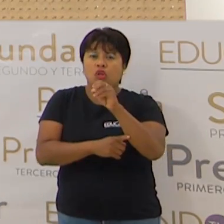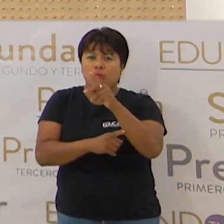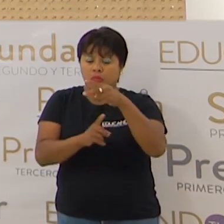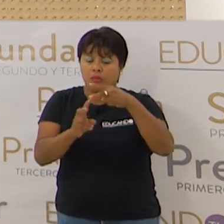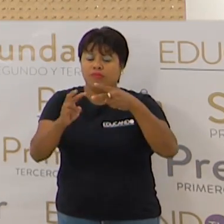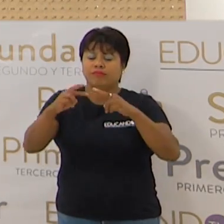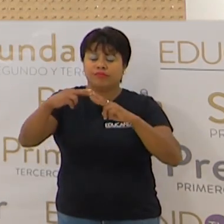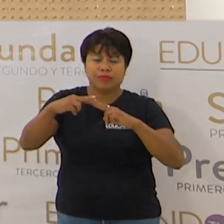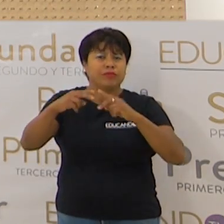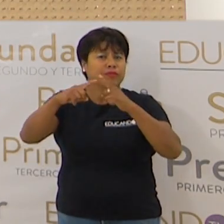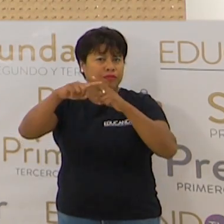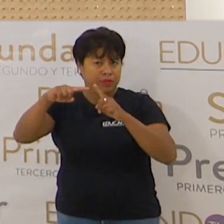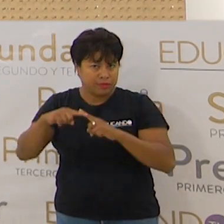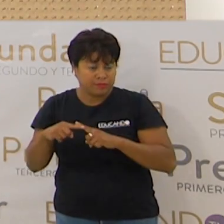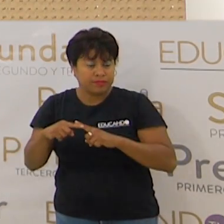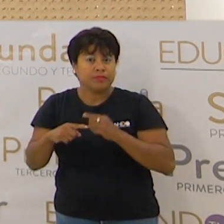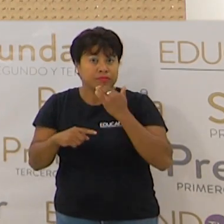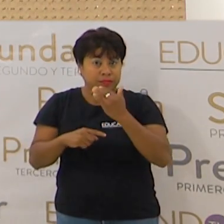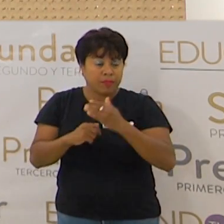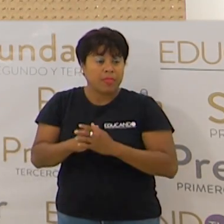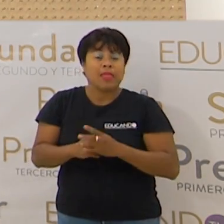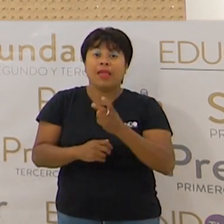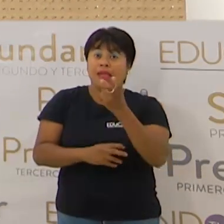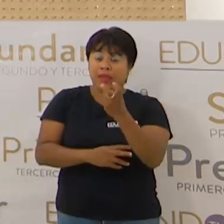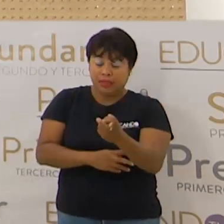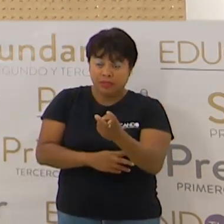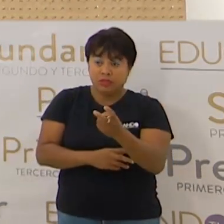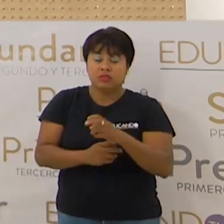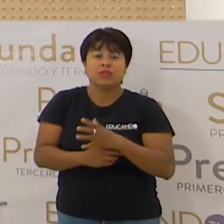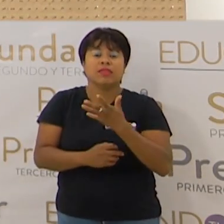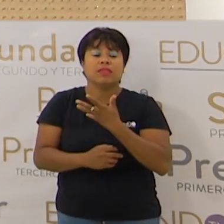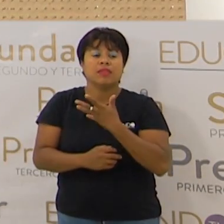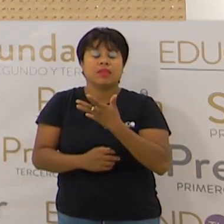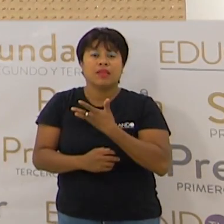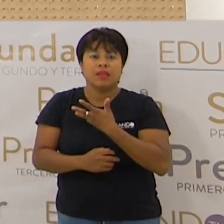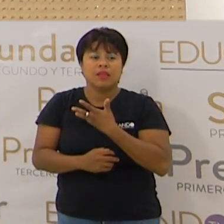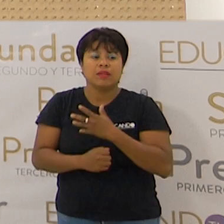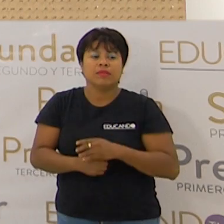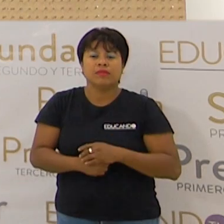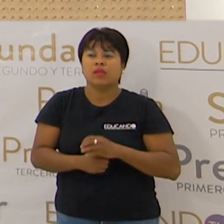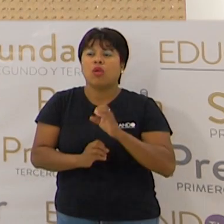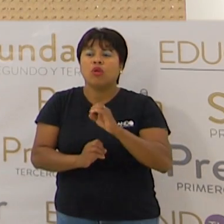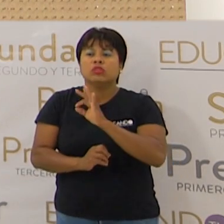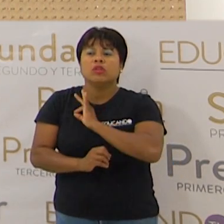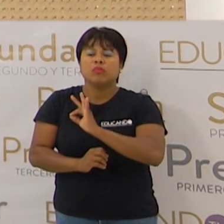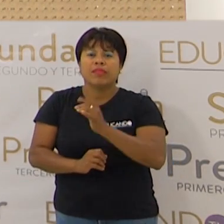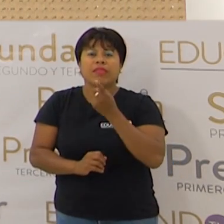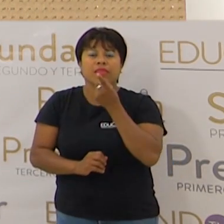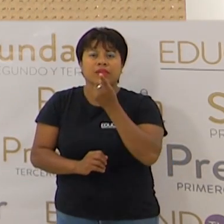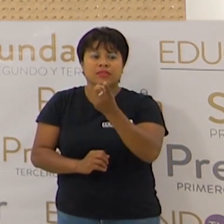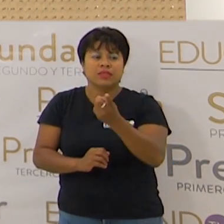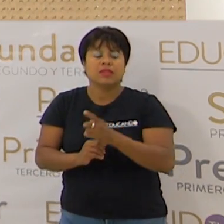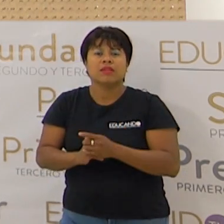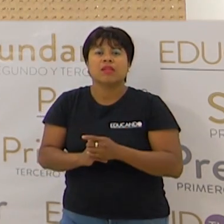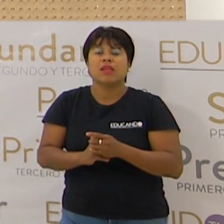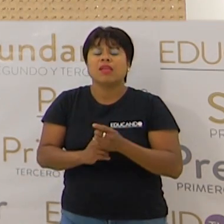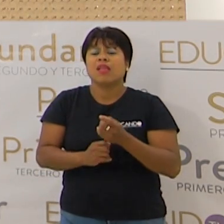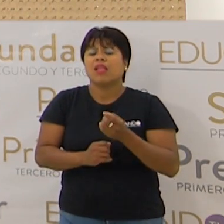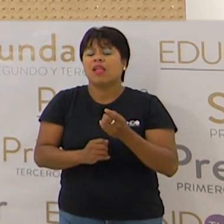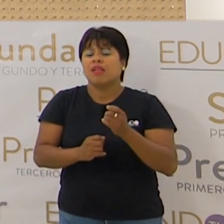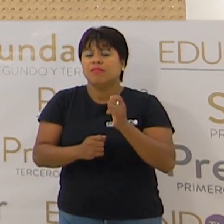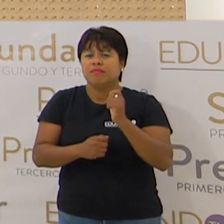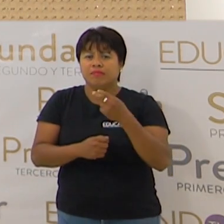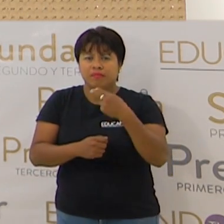romboide. Pues bien, estos cuadriláteros tienen o se les pueden marcar algo que se